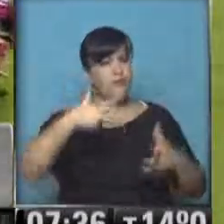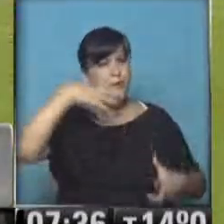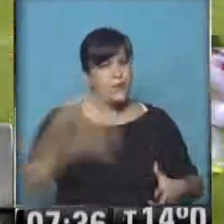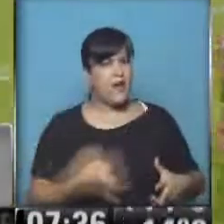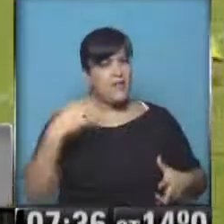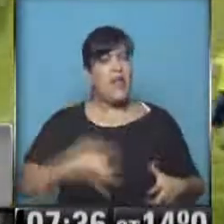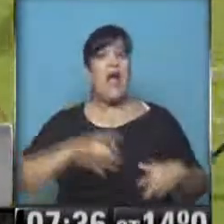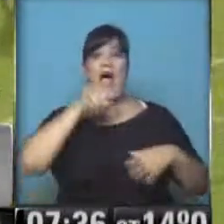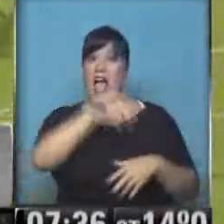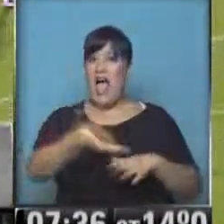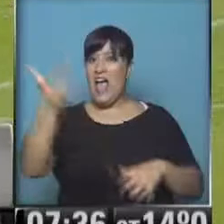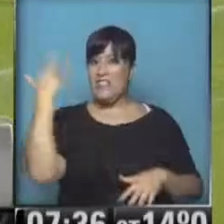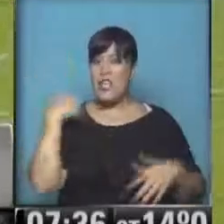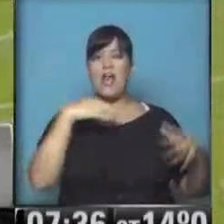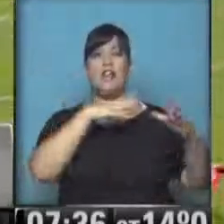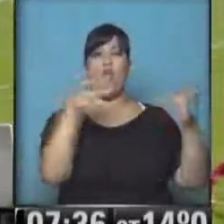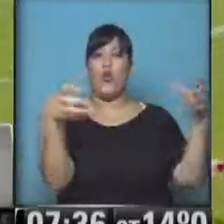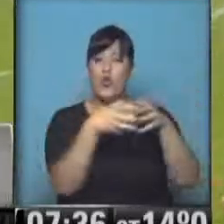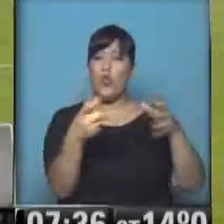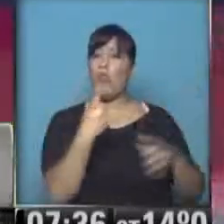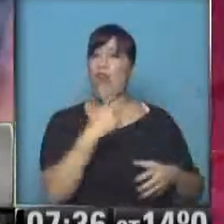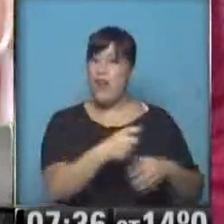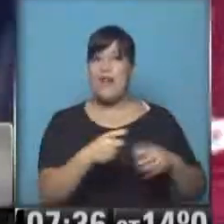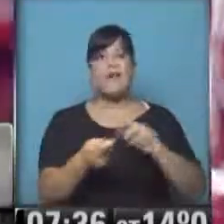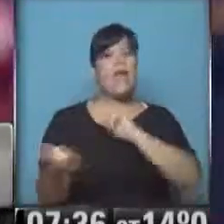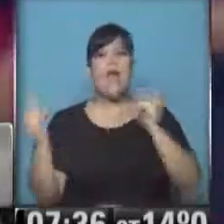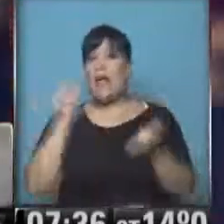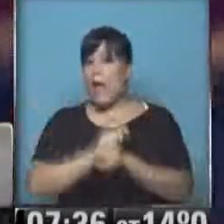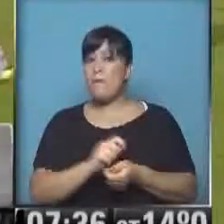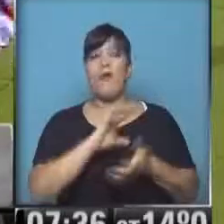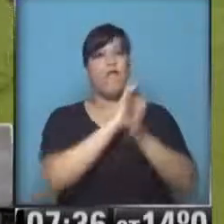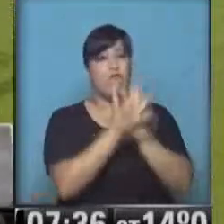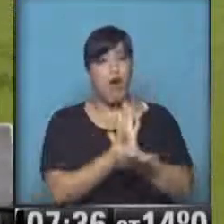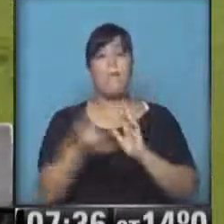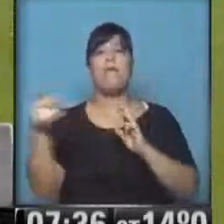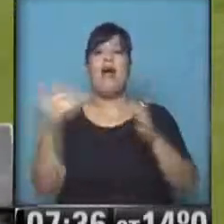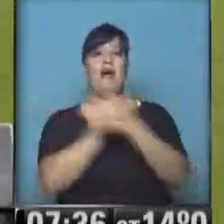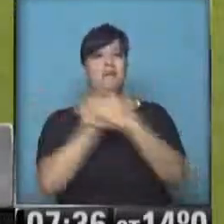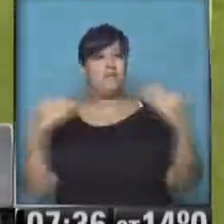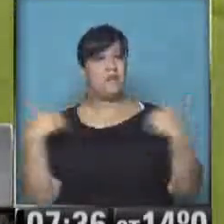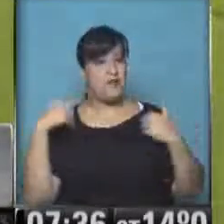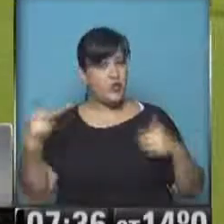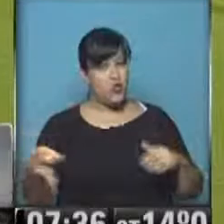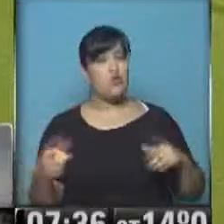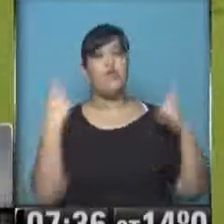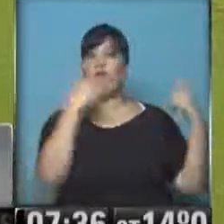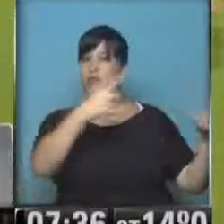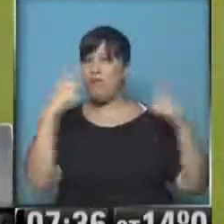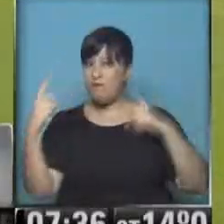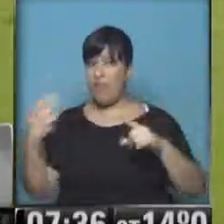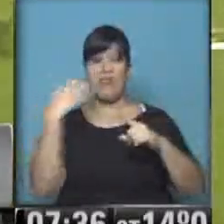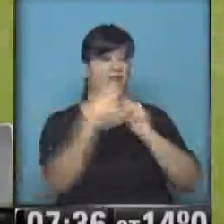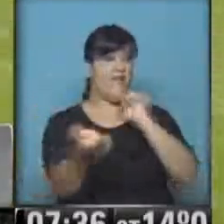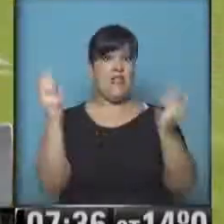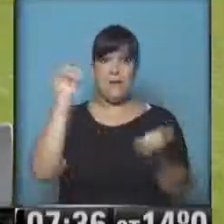su River a un esquema que le propuso Newell's de fricción, digamos. Hay que adaptarse, él decía